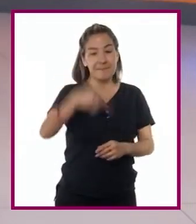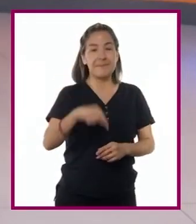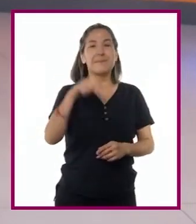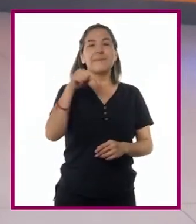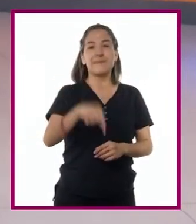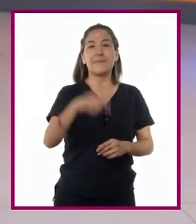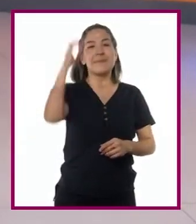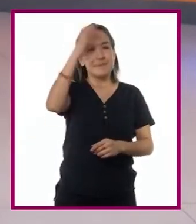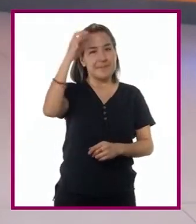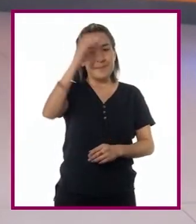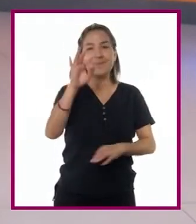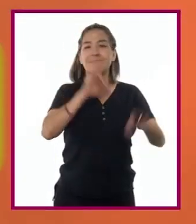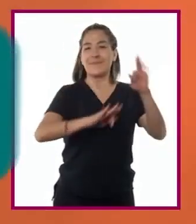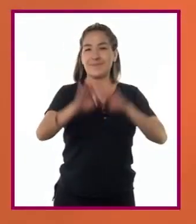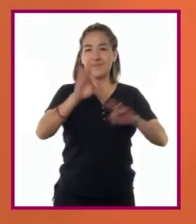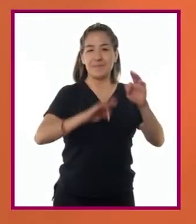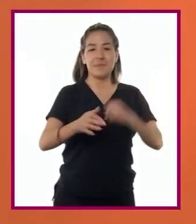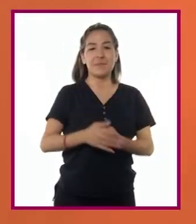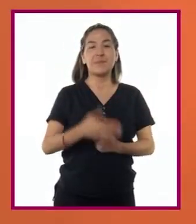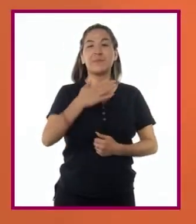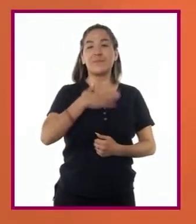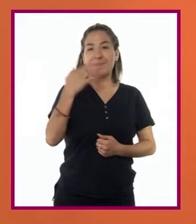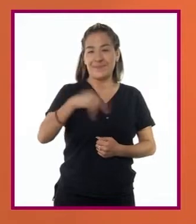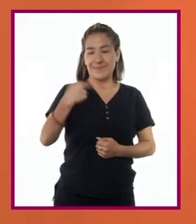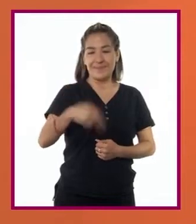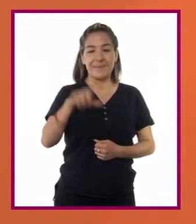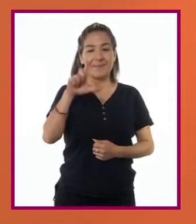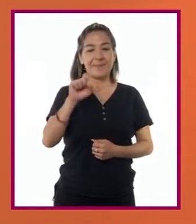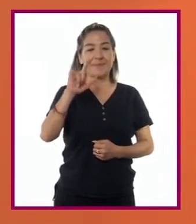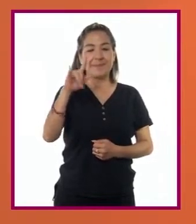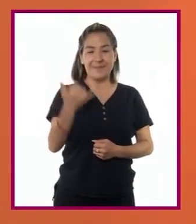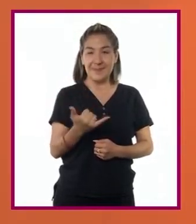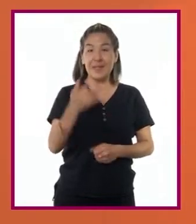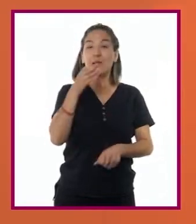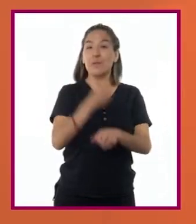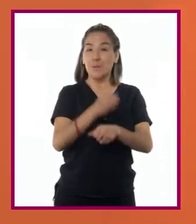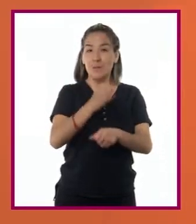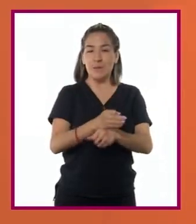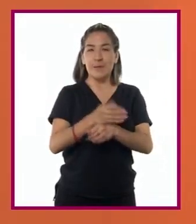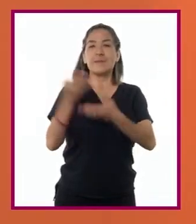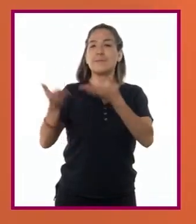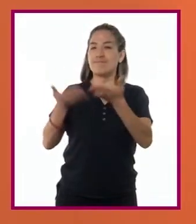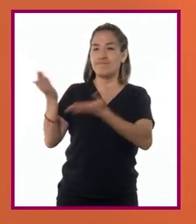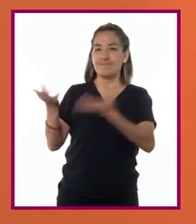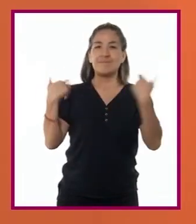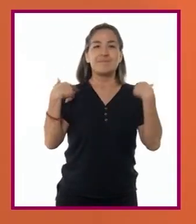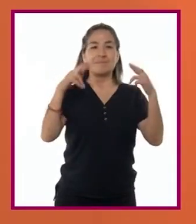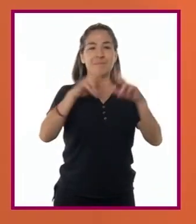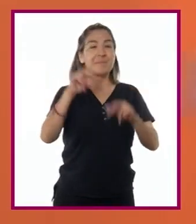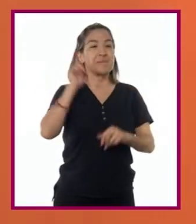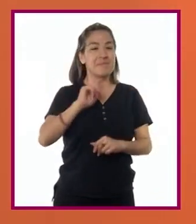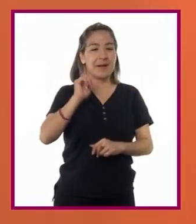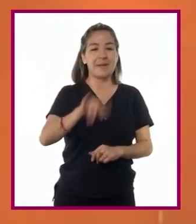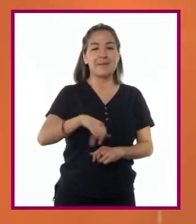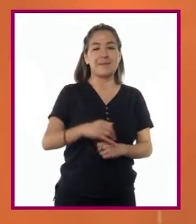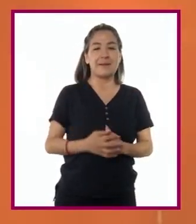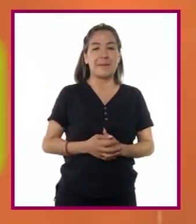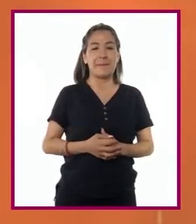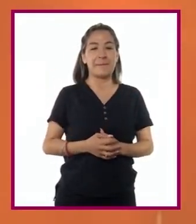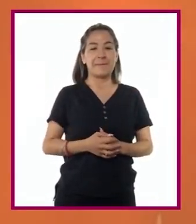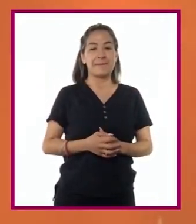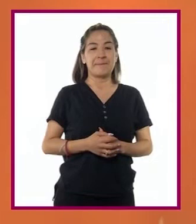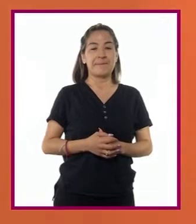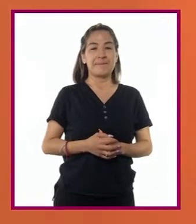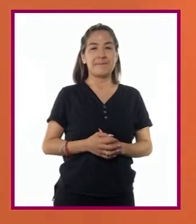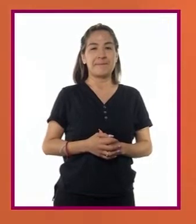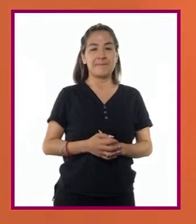de Ciencias Física. Mi nombre es Leslie Mendívil y en esta ocasión les presento a la maestra Janet Mendoza Romero, quien